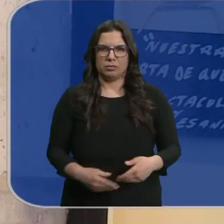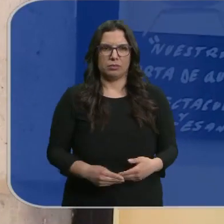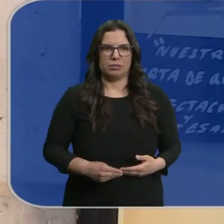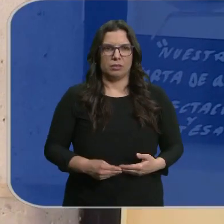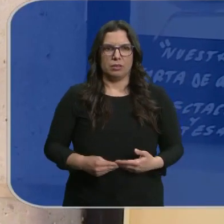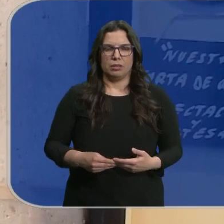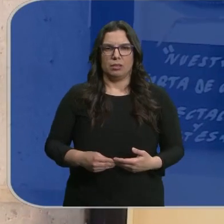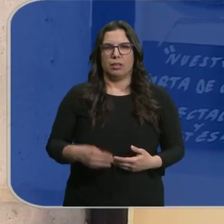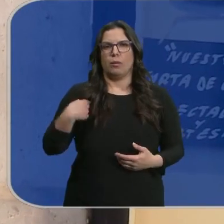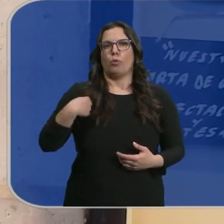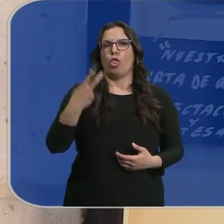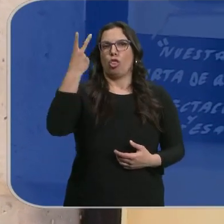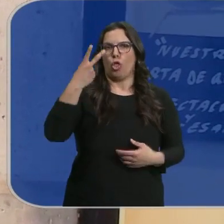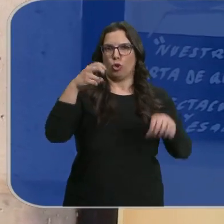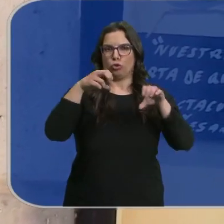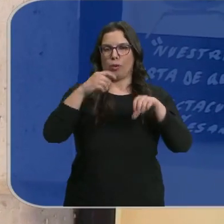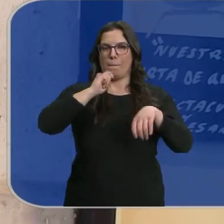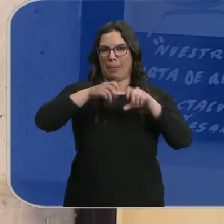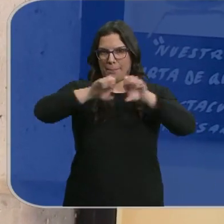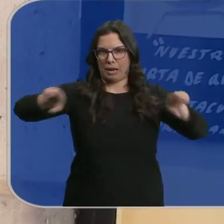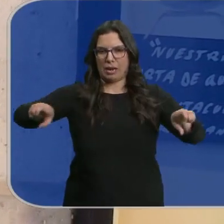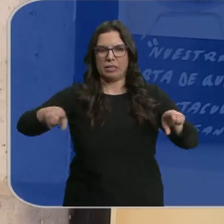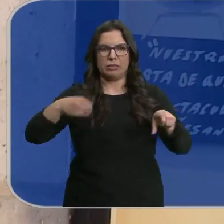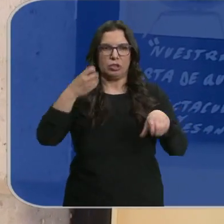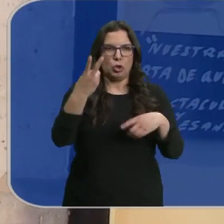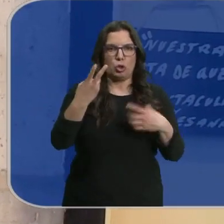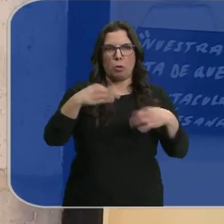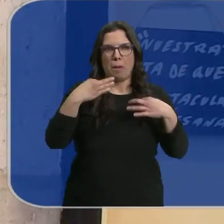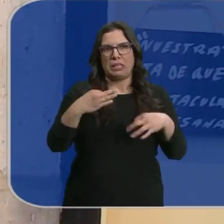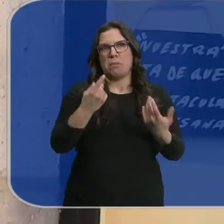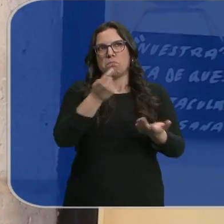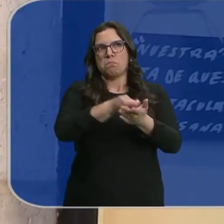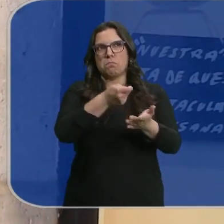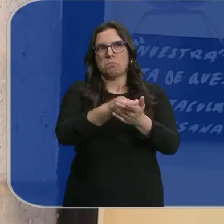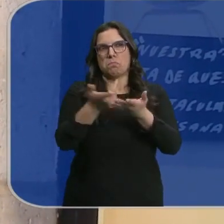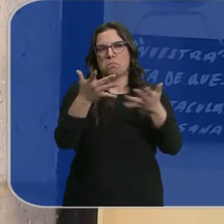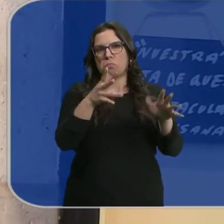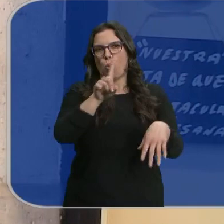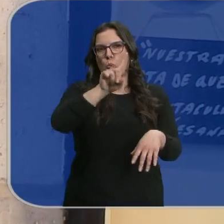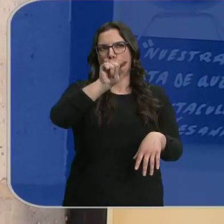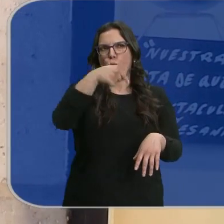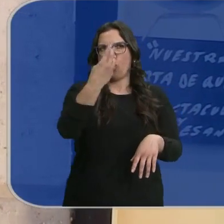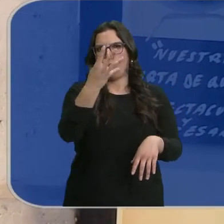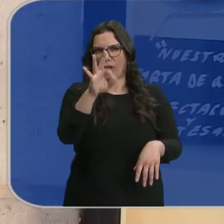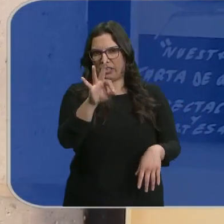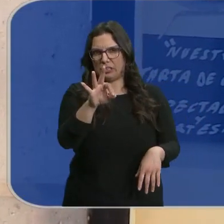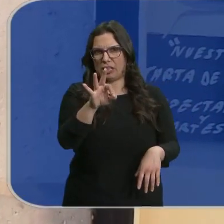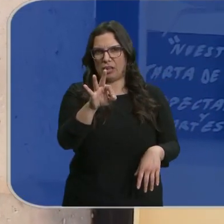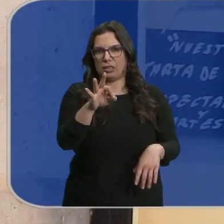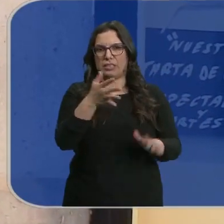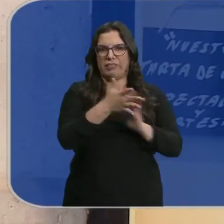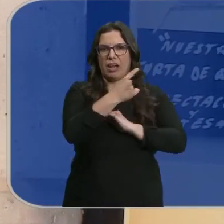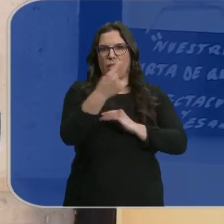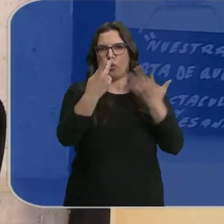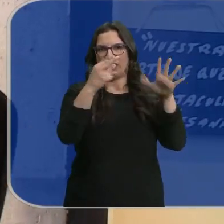Puro dos barras de baguette, suelo comprar eso y me cuestan 1,40, o sea, 70